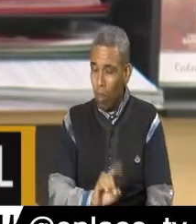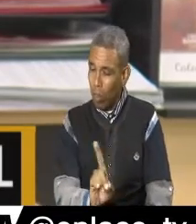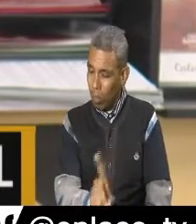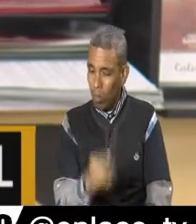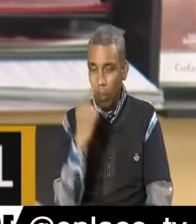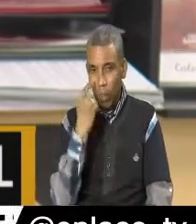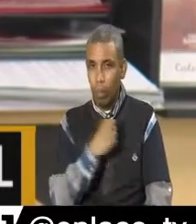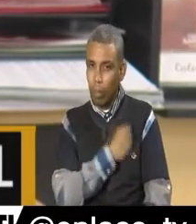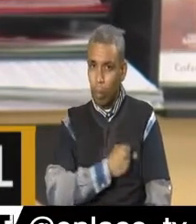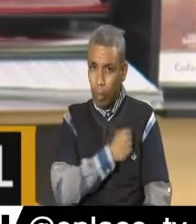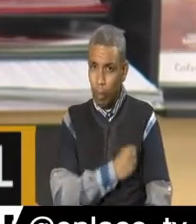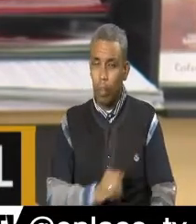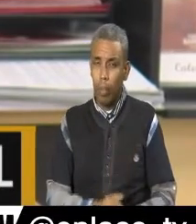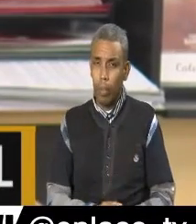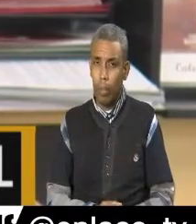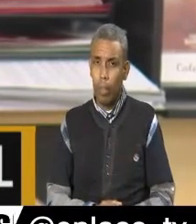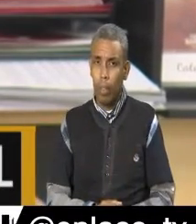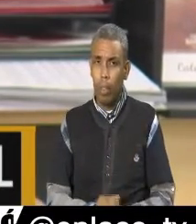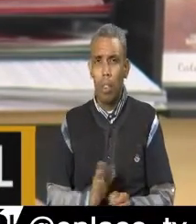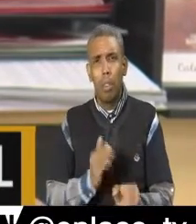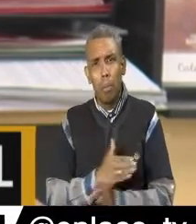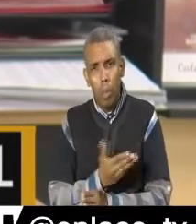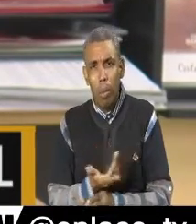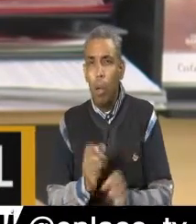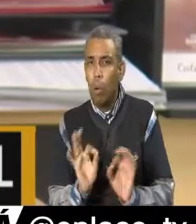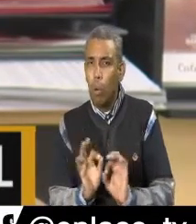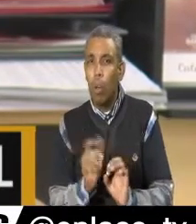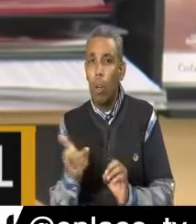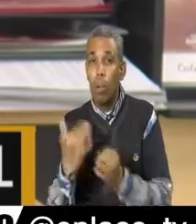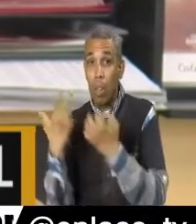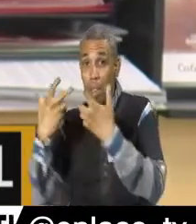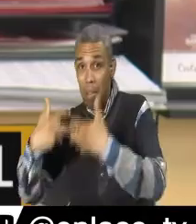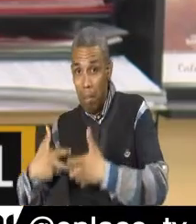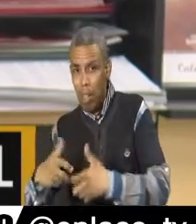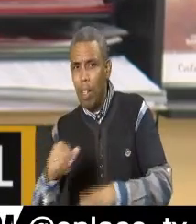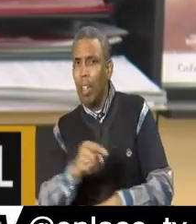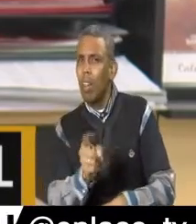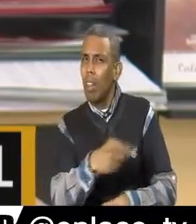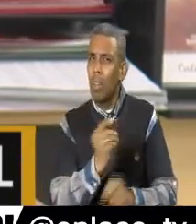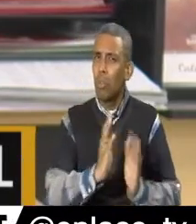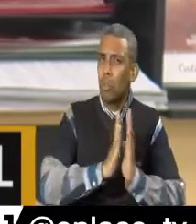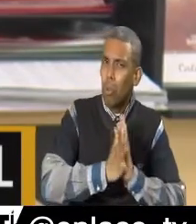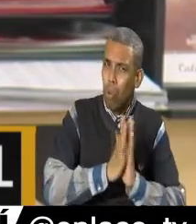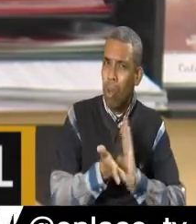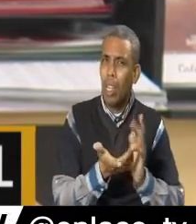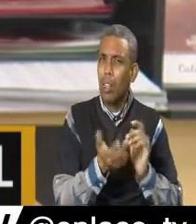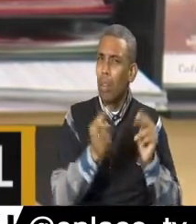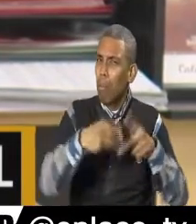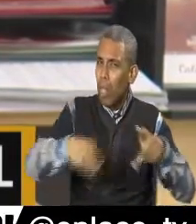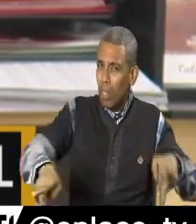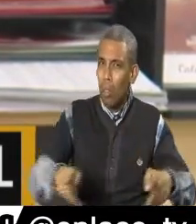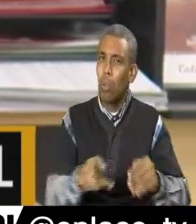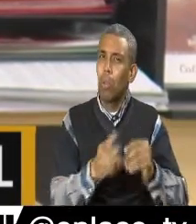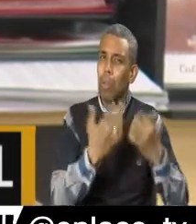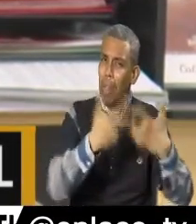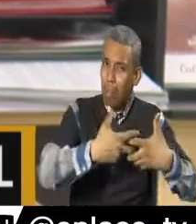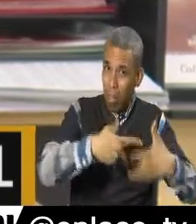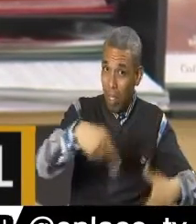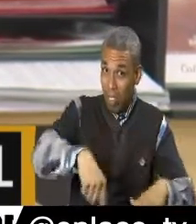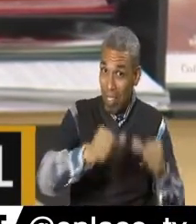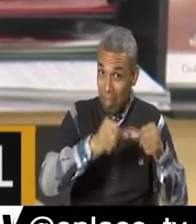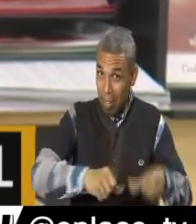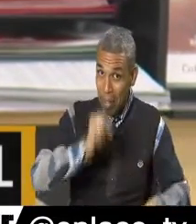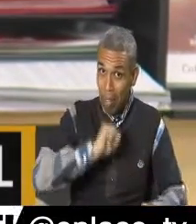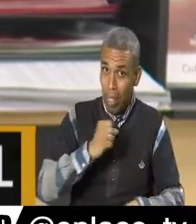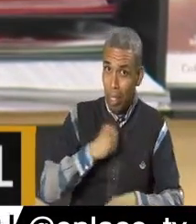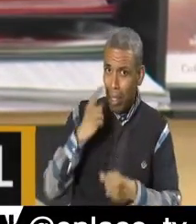la ejecución de las obras, sino también con los proveedores locales, y pues Mota no ha sido la excepción. Y lo que le estamos exigiendo a Ecopetrol es que para este